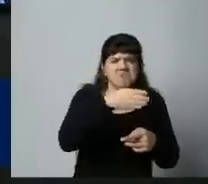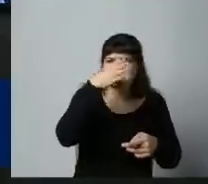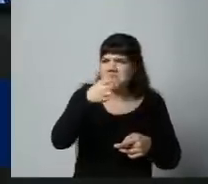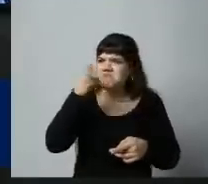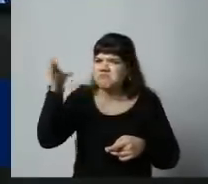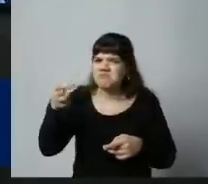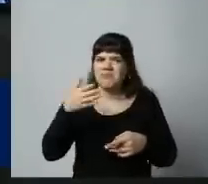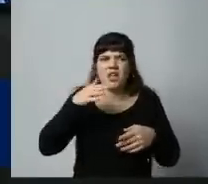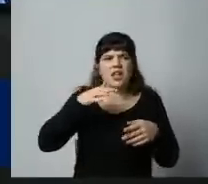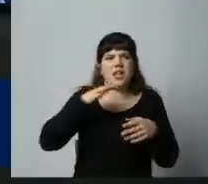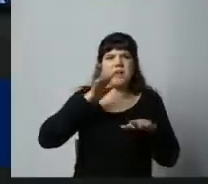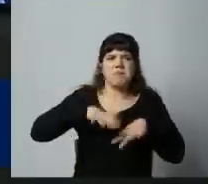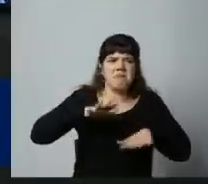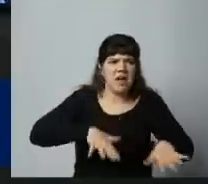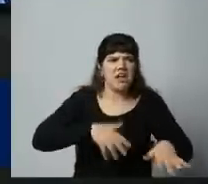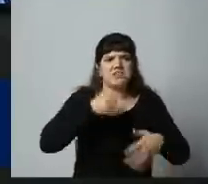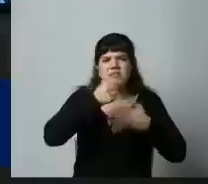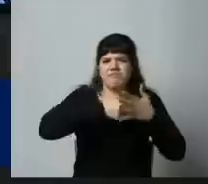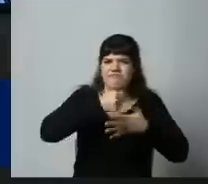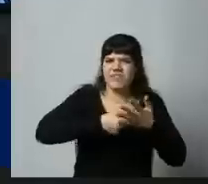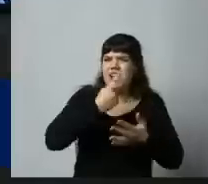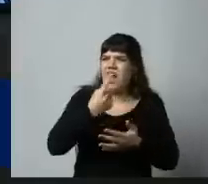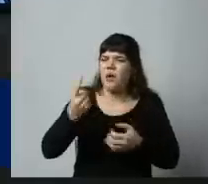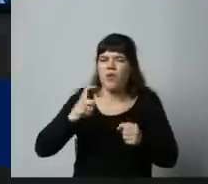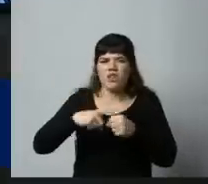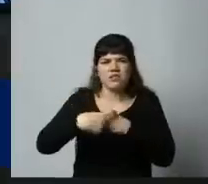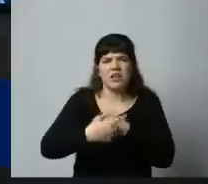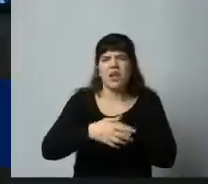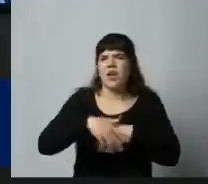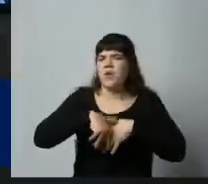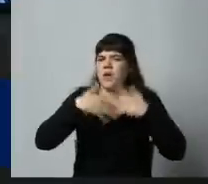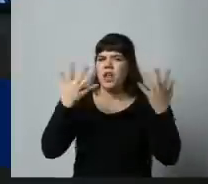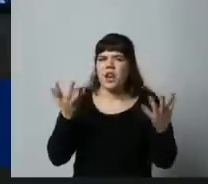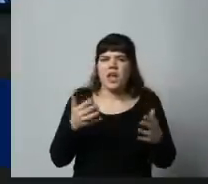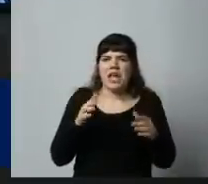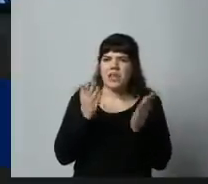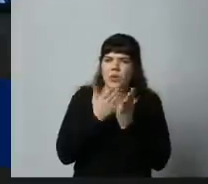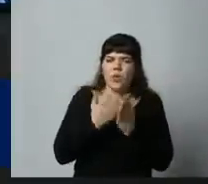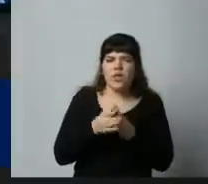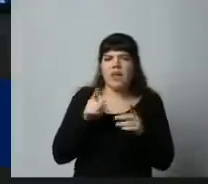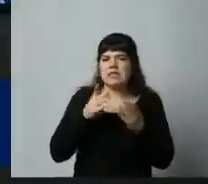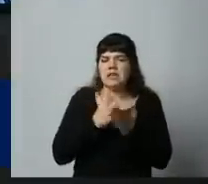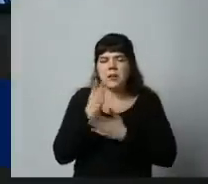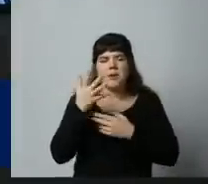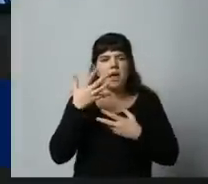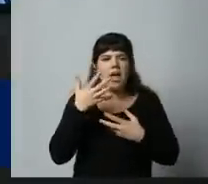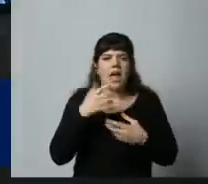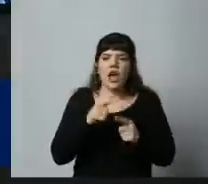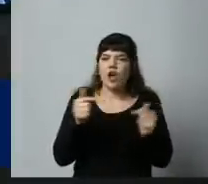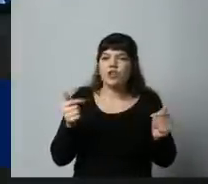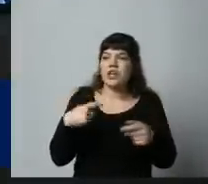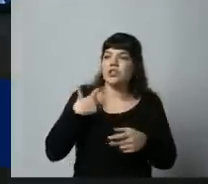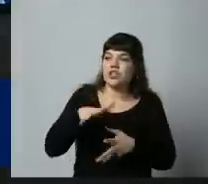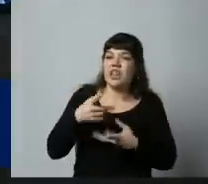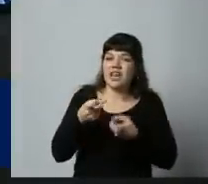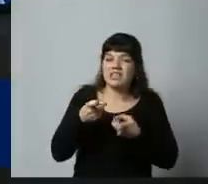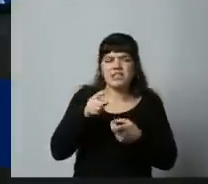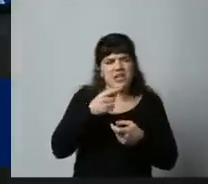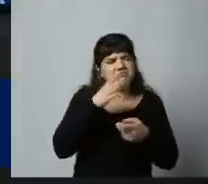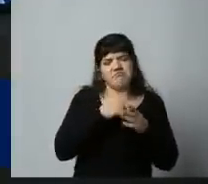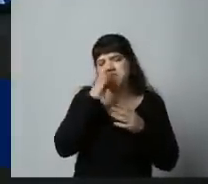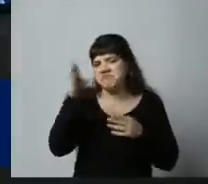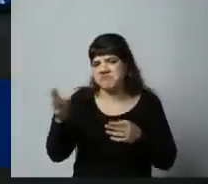su poesía su voz honorari humilde siempre contribuyendo en cada causa popular estuvo siempre